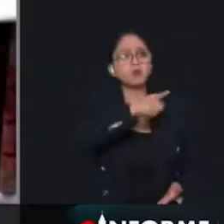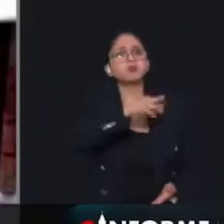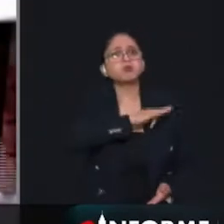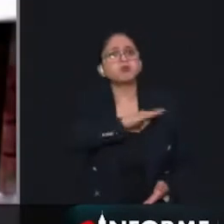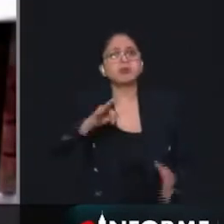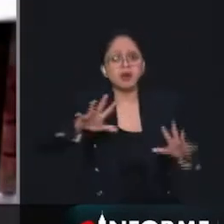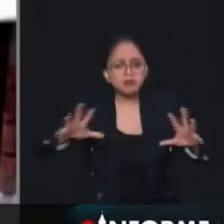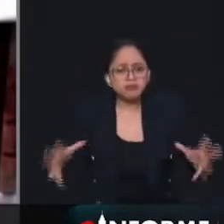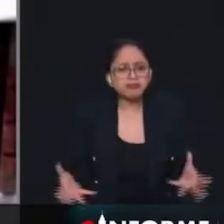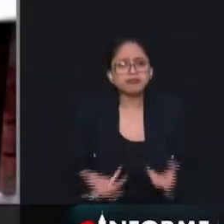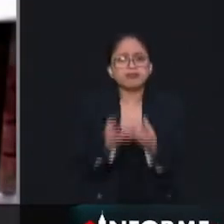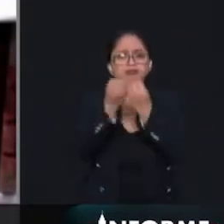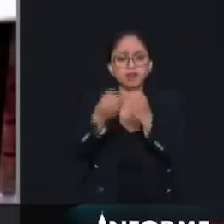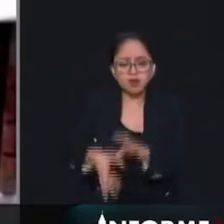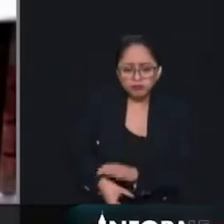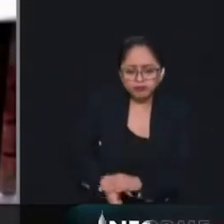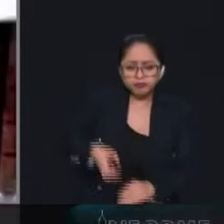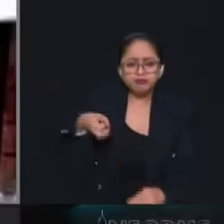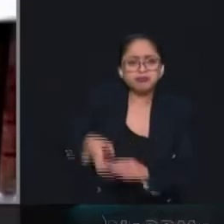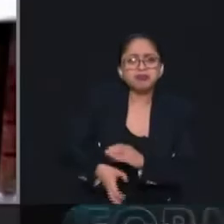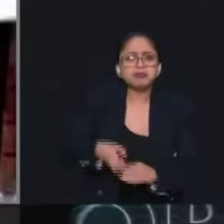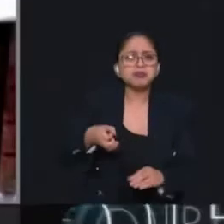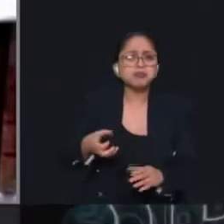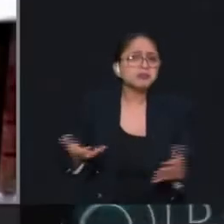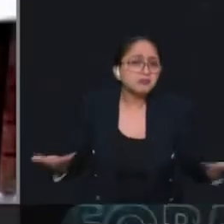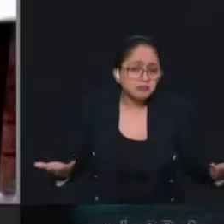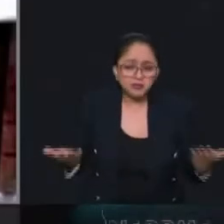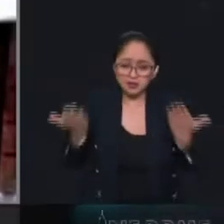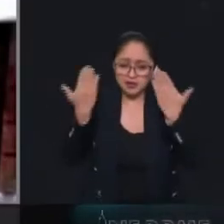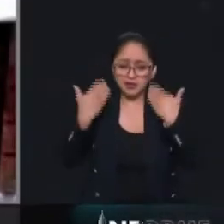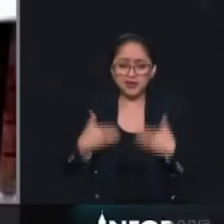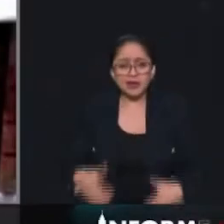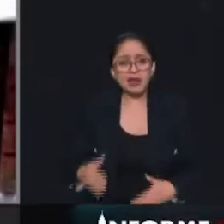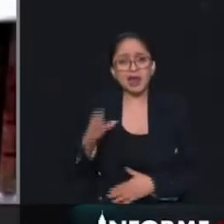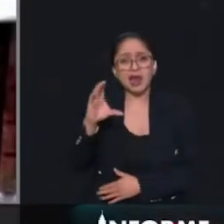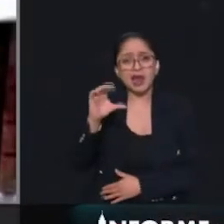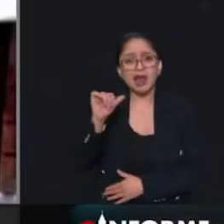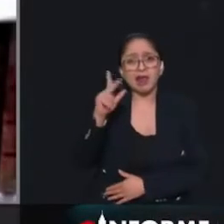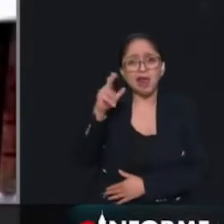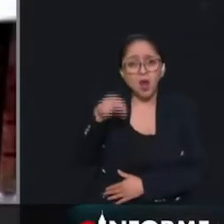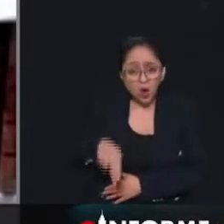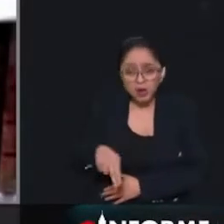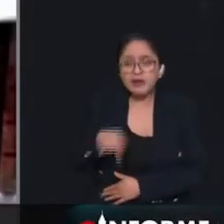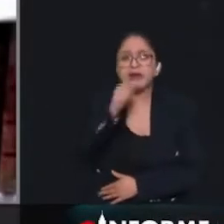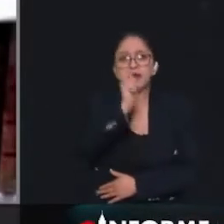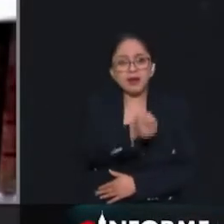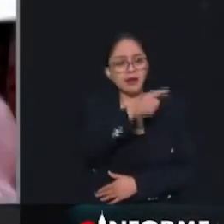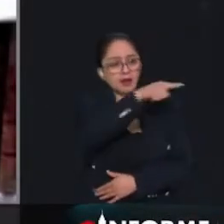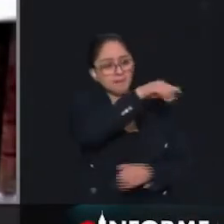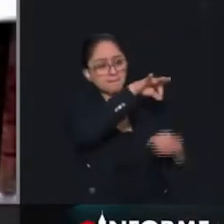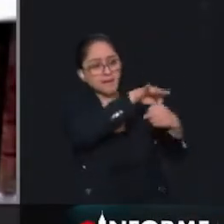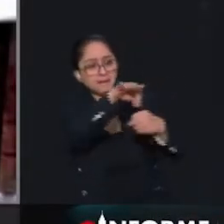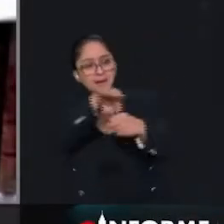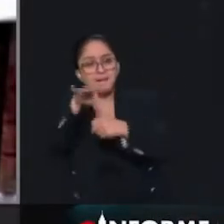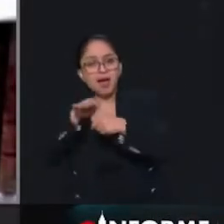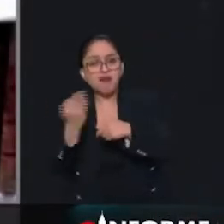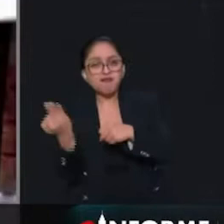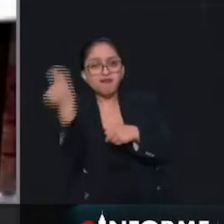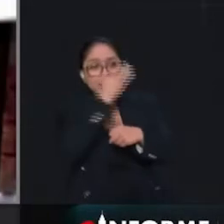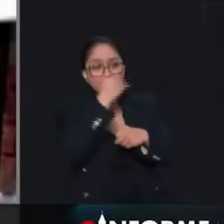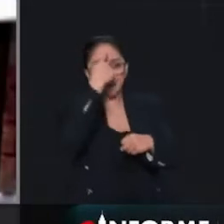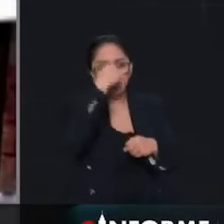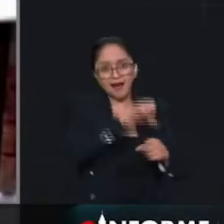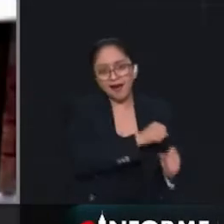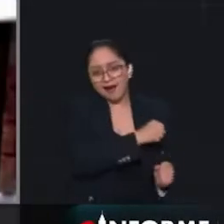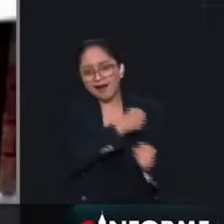la petrolera nacional, etc. Y el caso de Calderón es increíble, porque como llegó mediante un fraude electoral para afianzarse en el gobierno, echó a